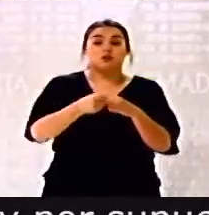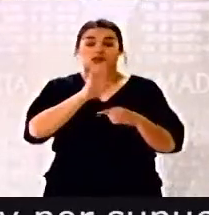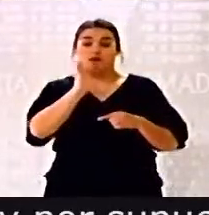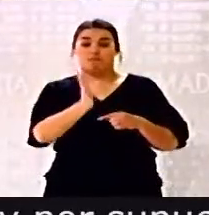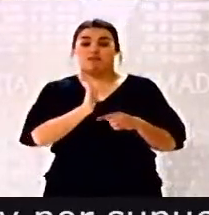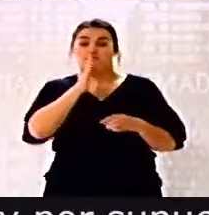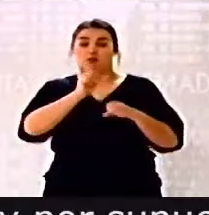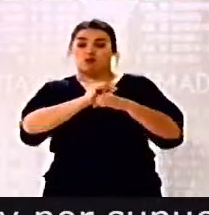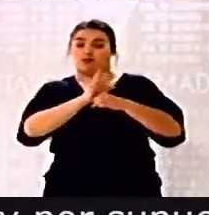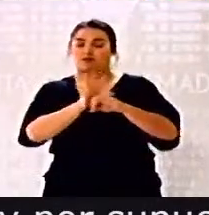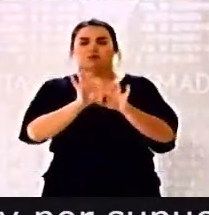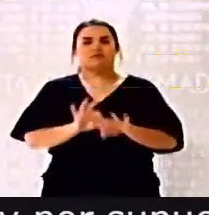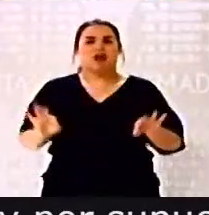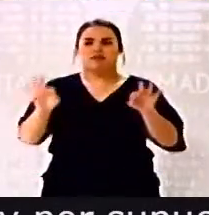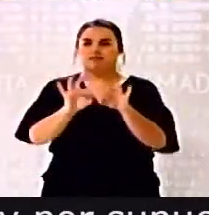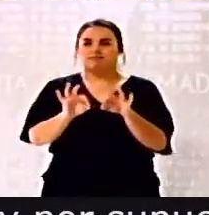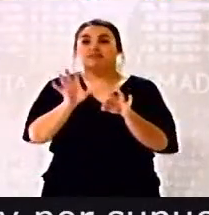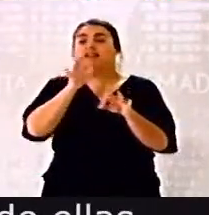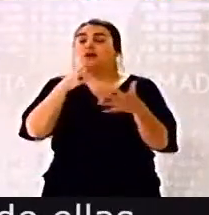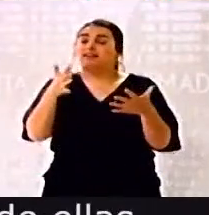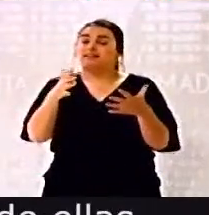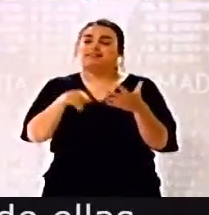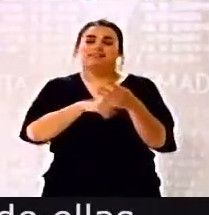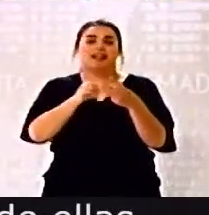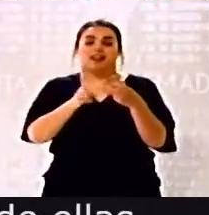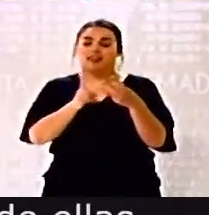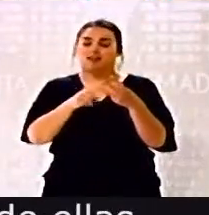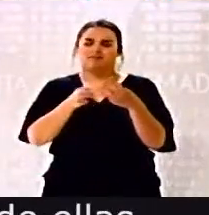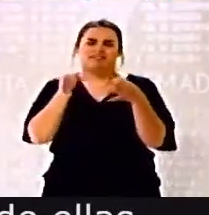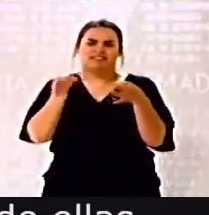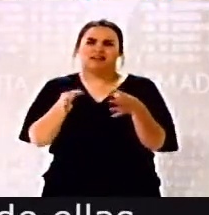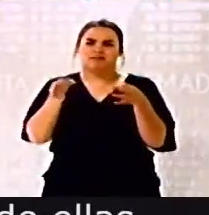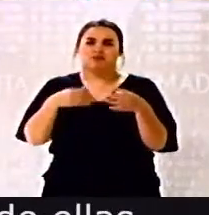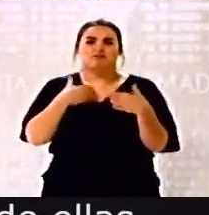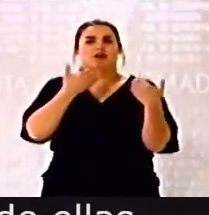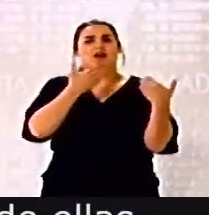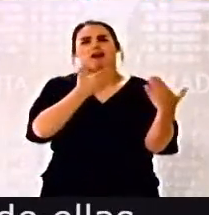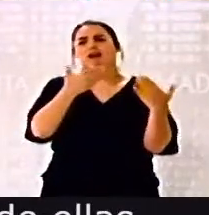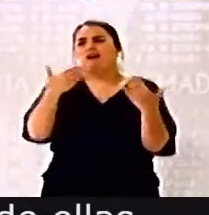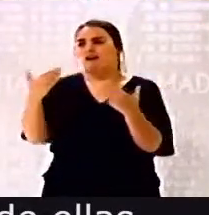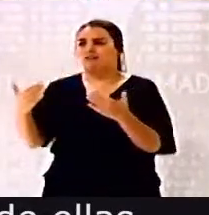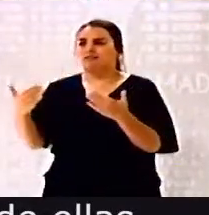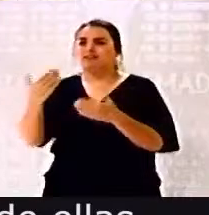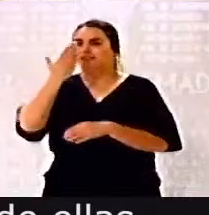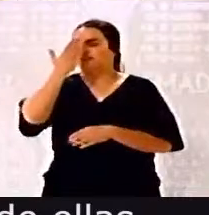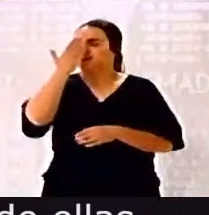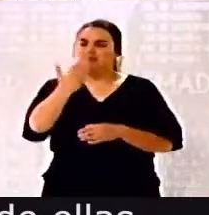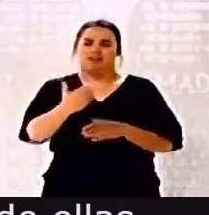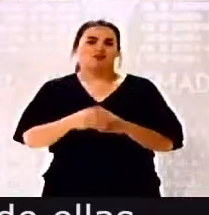ellas. Y, en tercer lugar, me van a permitir que, como siempre, agradezca sinceramente